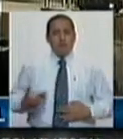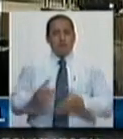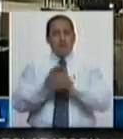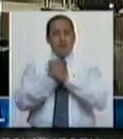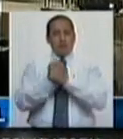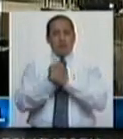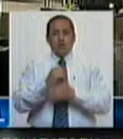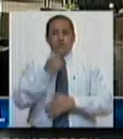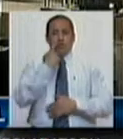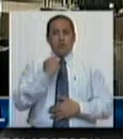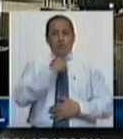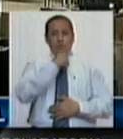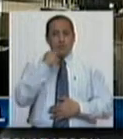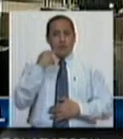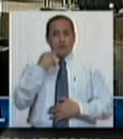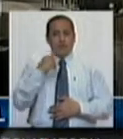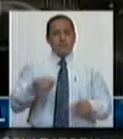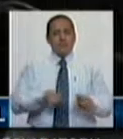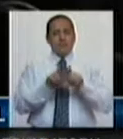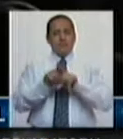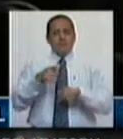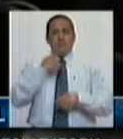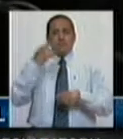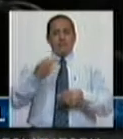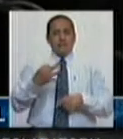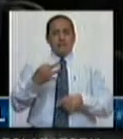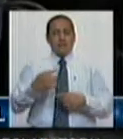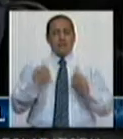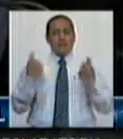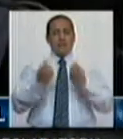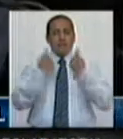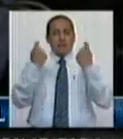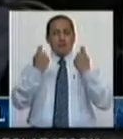amigos, amigas, la verdad que estamos celebrando